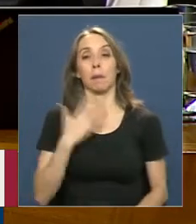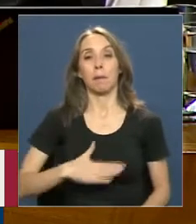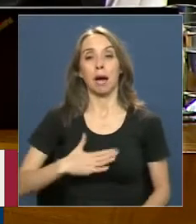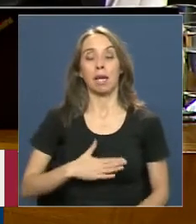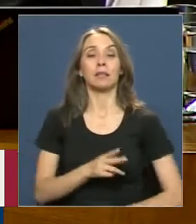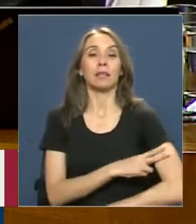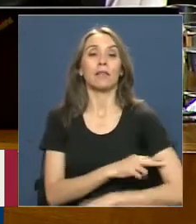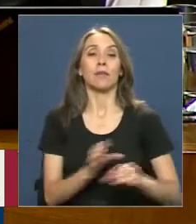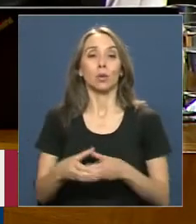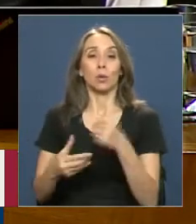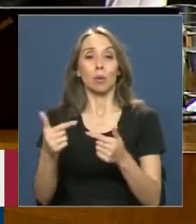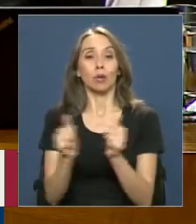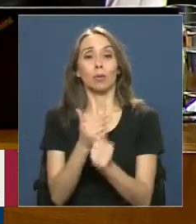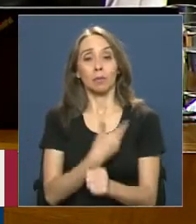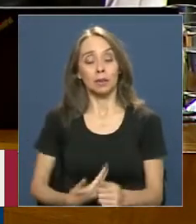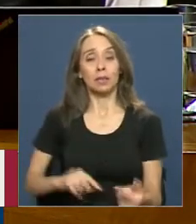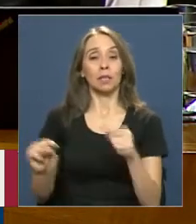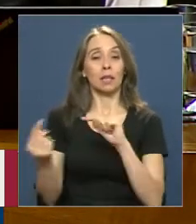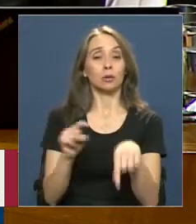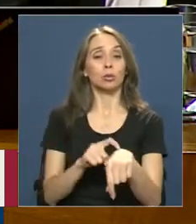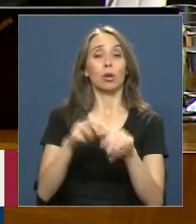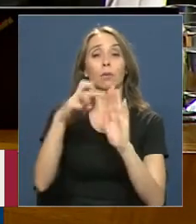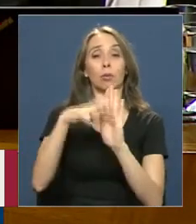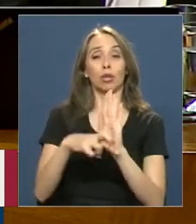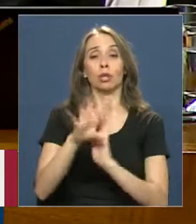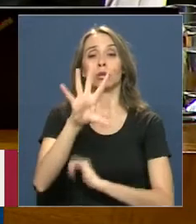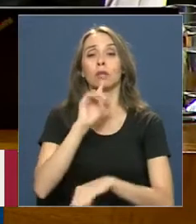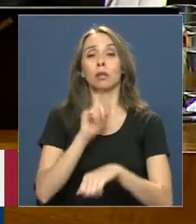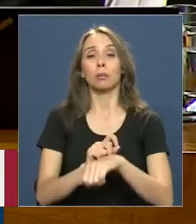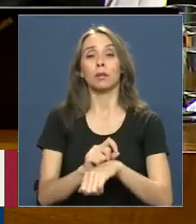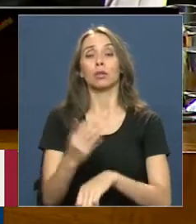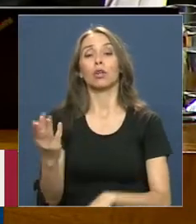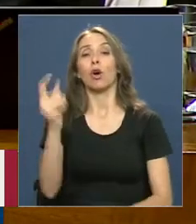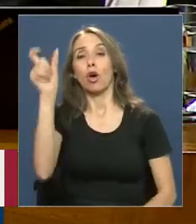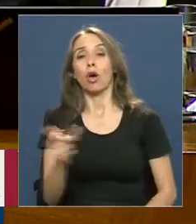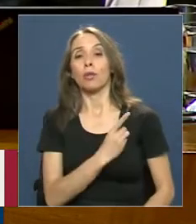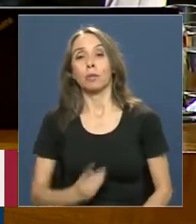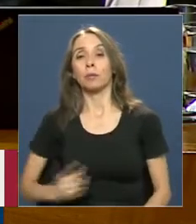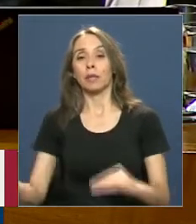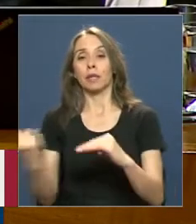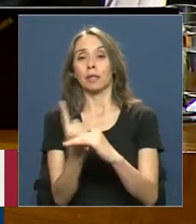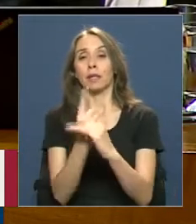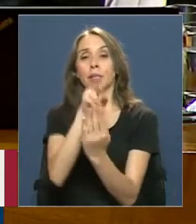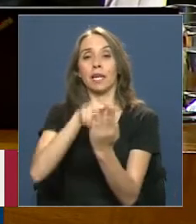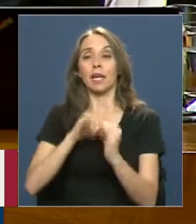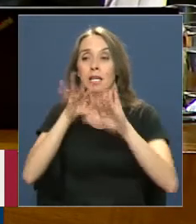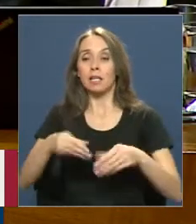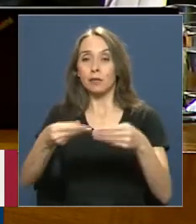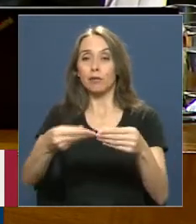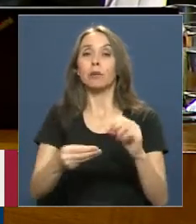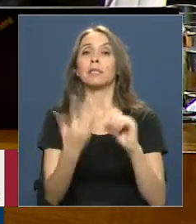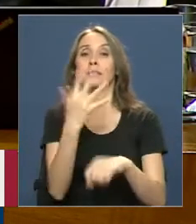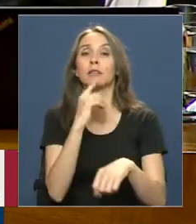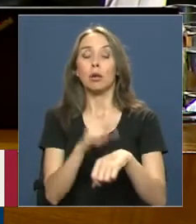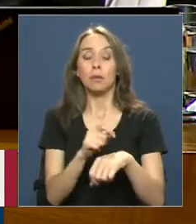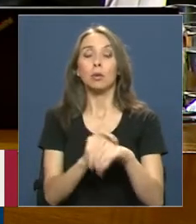comités parlamentarios para la discusión de este proyecto, se otorgará 5 minutos al diputado informante, luego 5 minutos para hablar a favor y otros 5